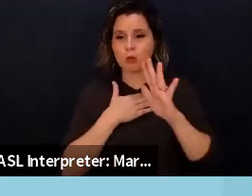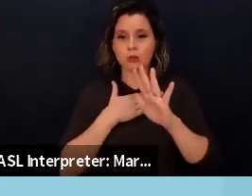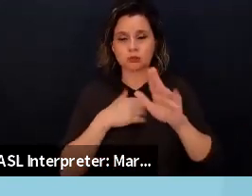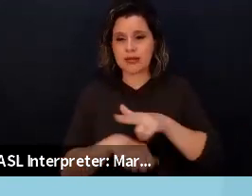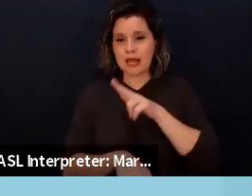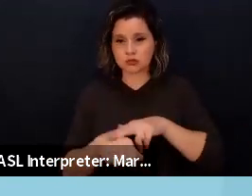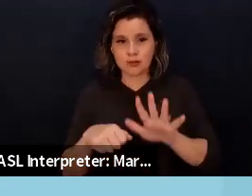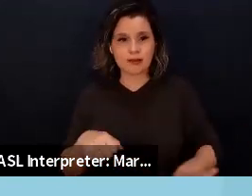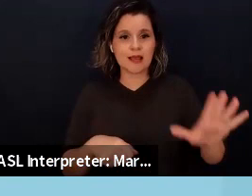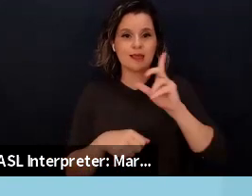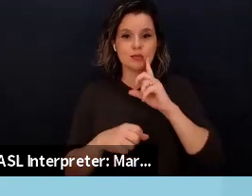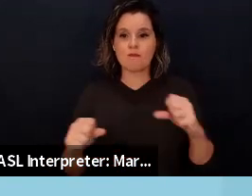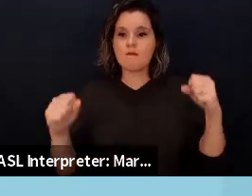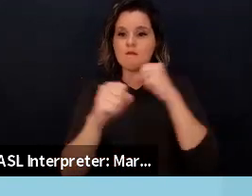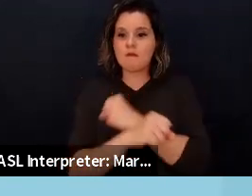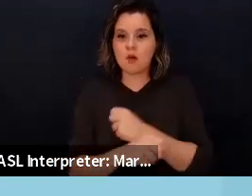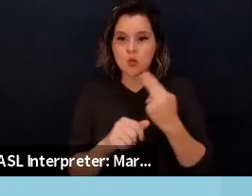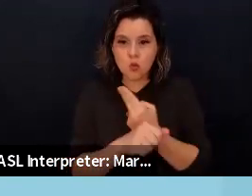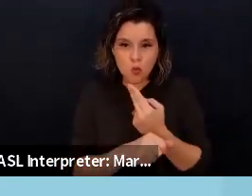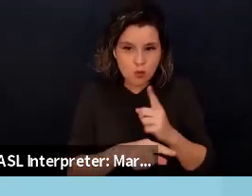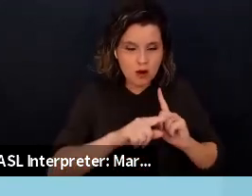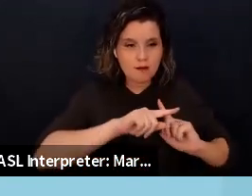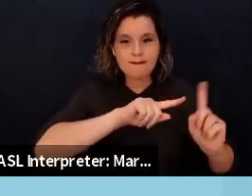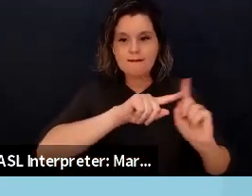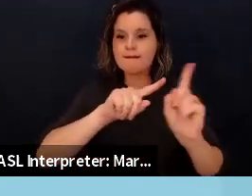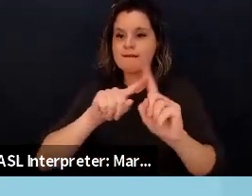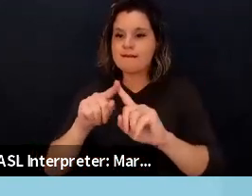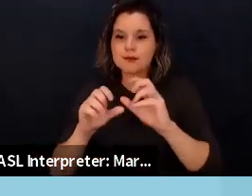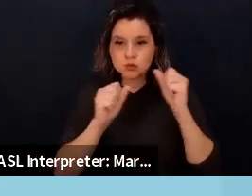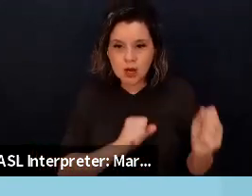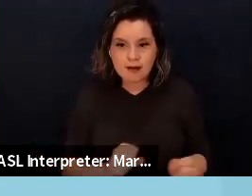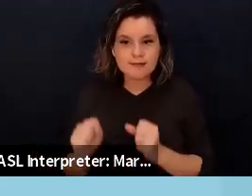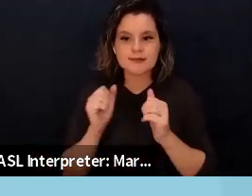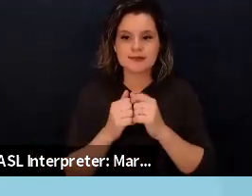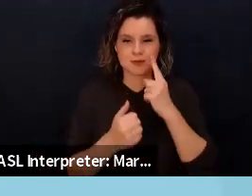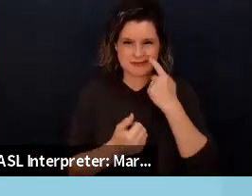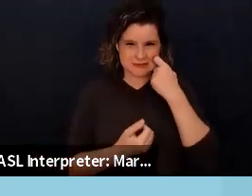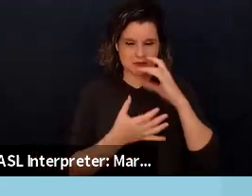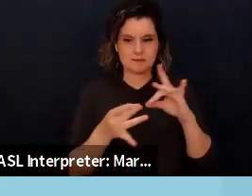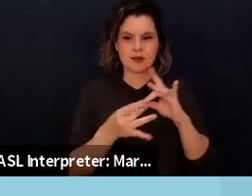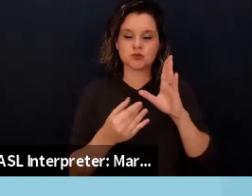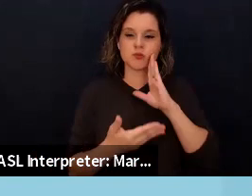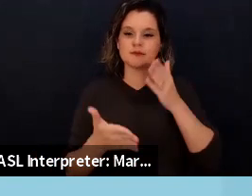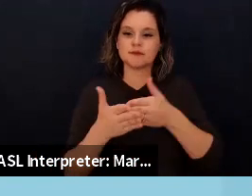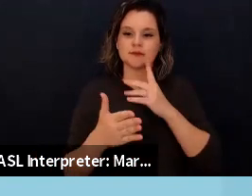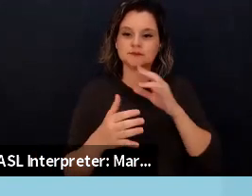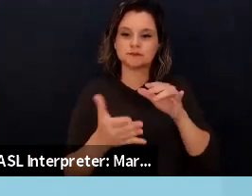y están luchando, usando muchas de las estrategias que mencioné contra